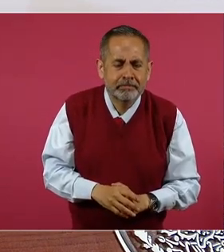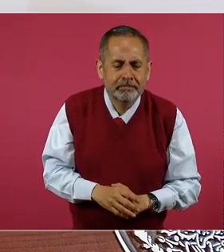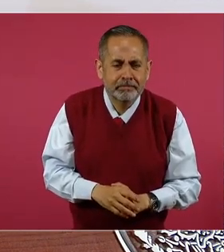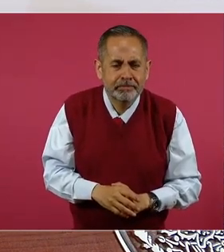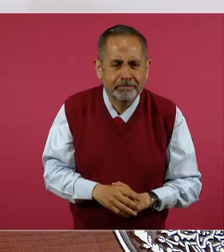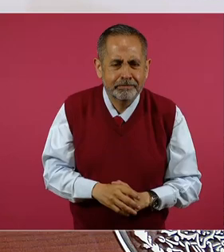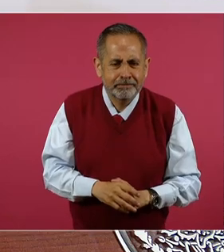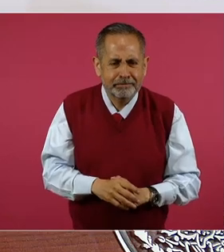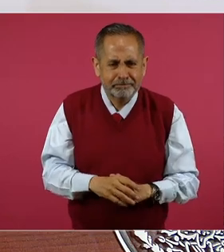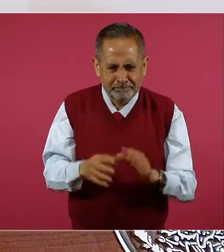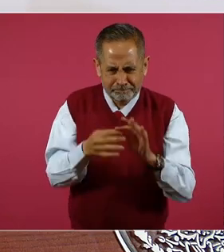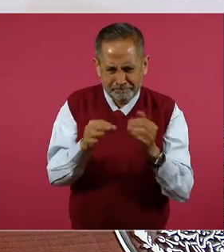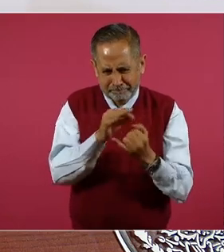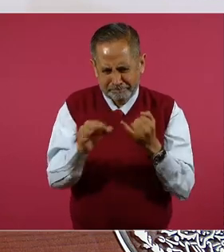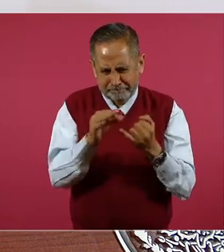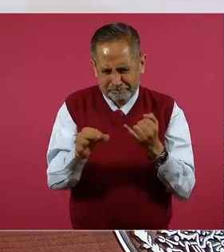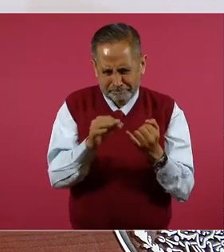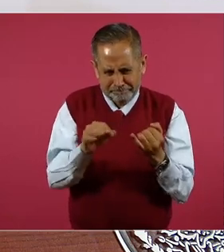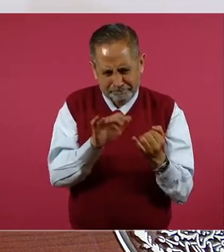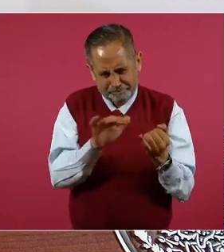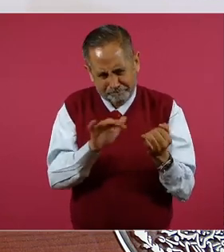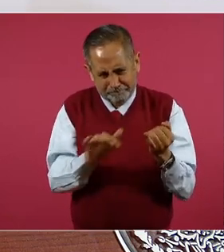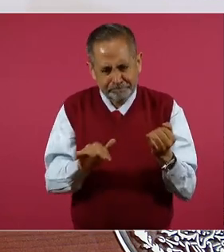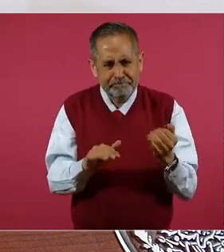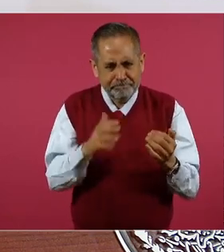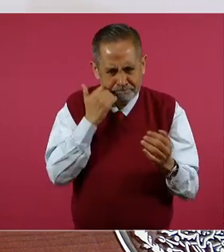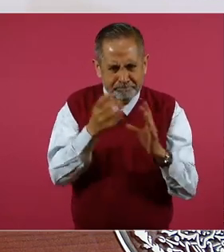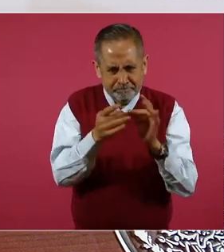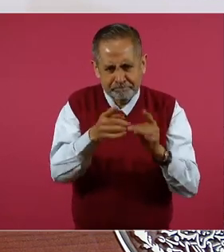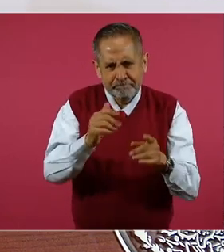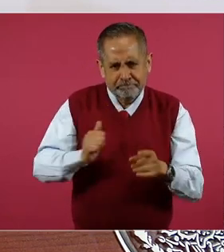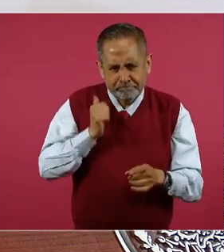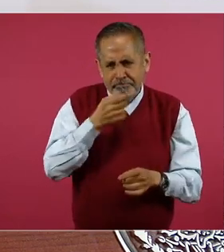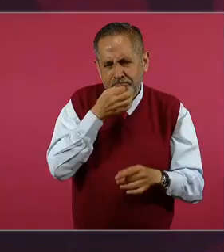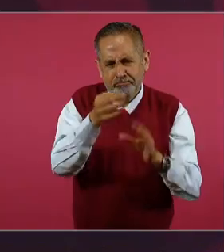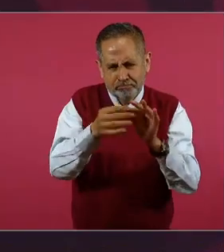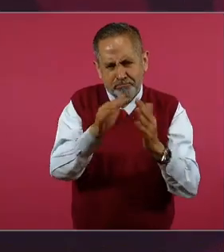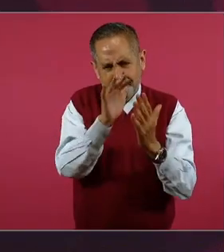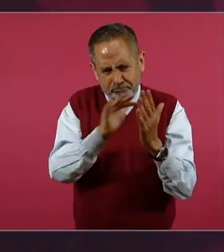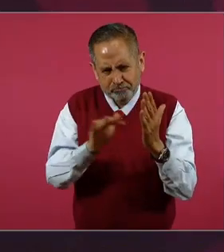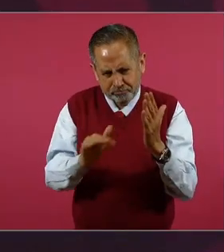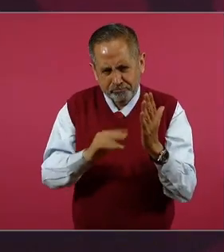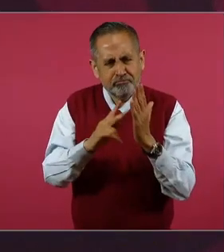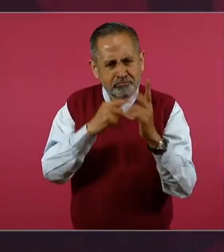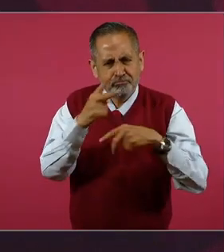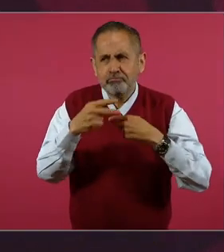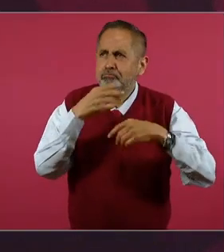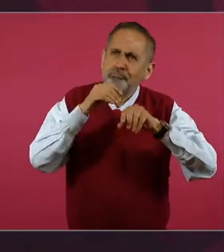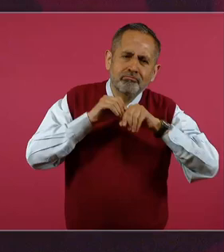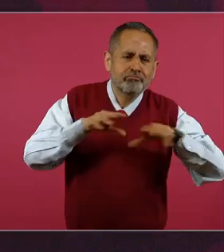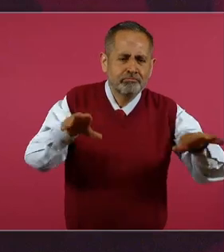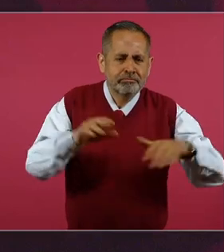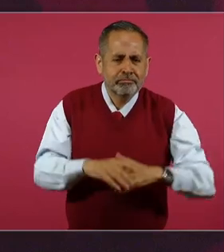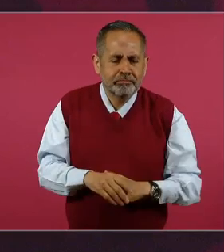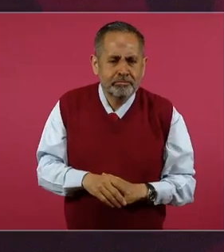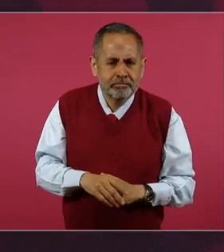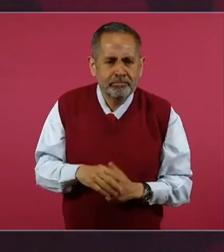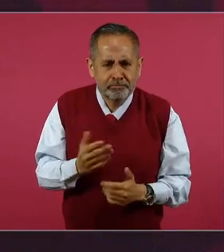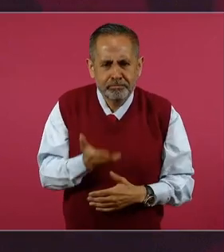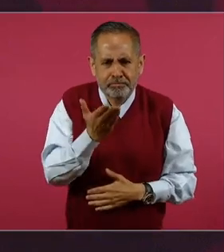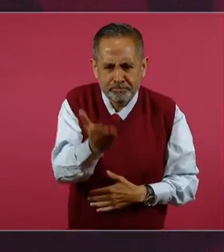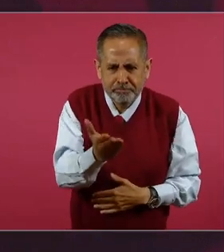las últimas, pero quiero aprovechar para leerlo. Yo donde ofrezco